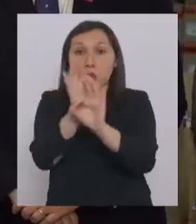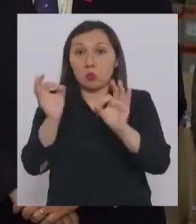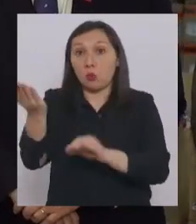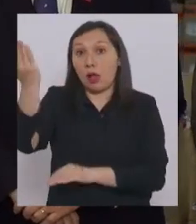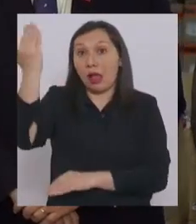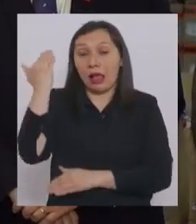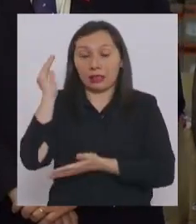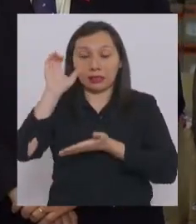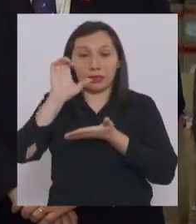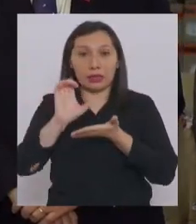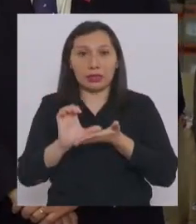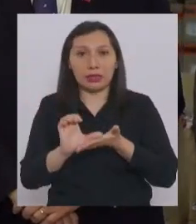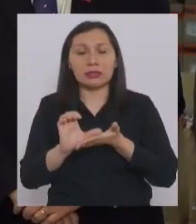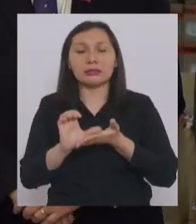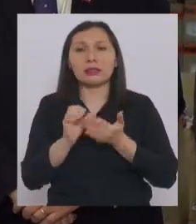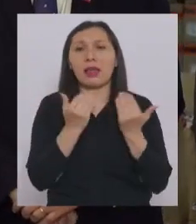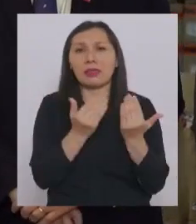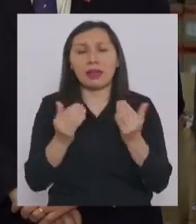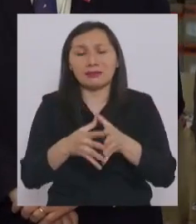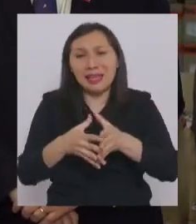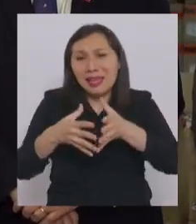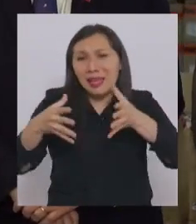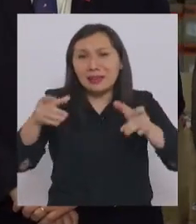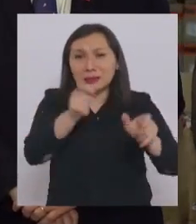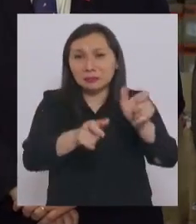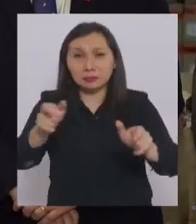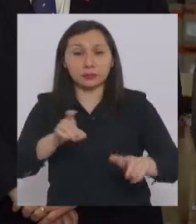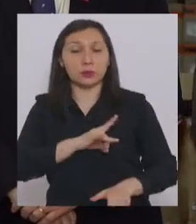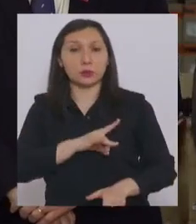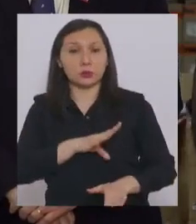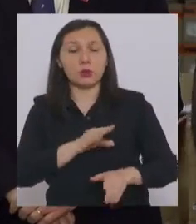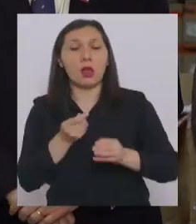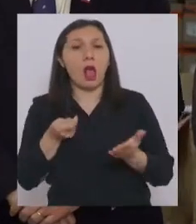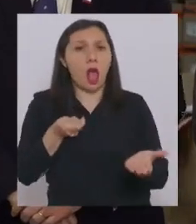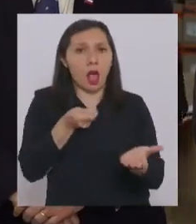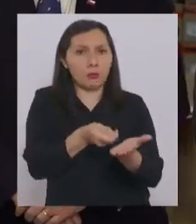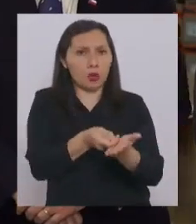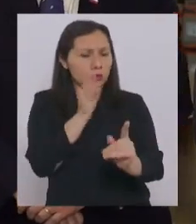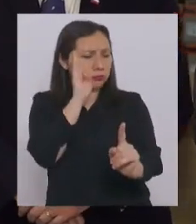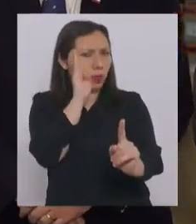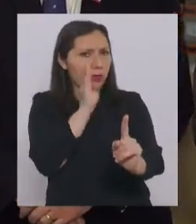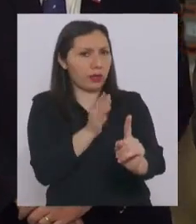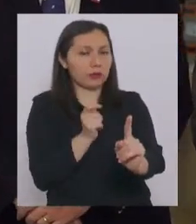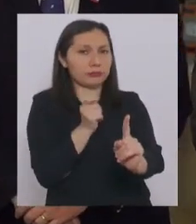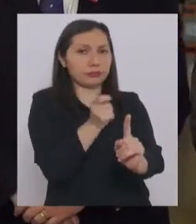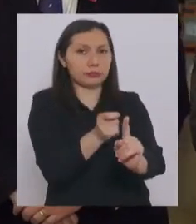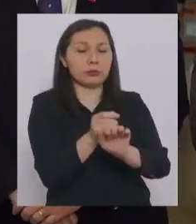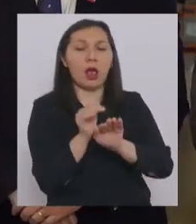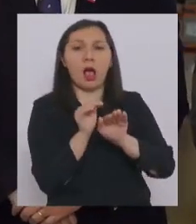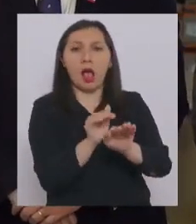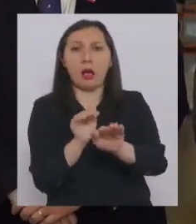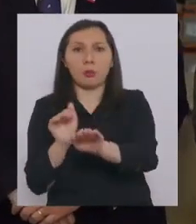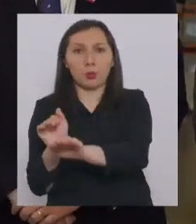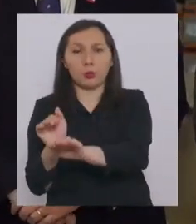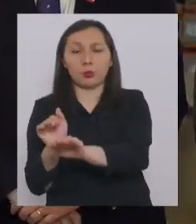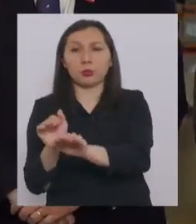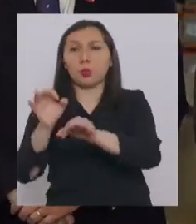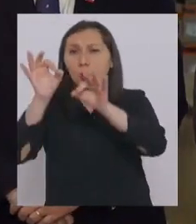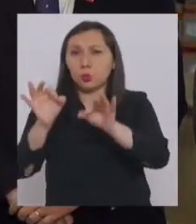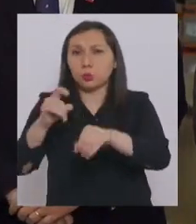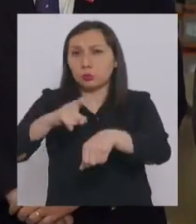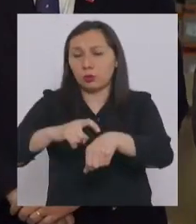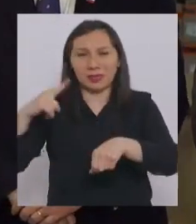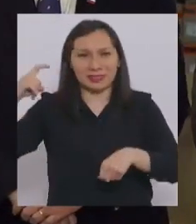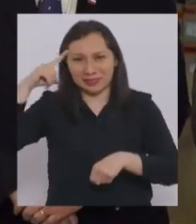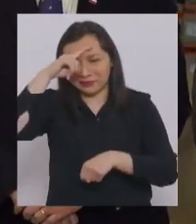antes el Estado había llegado a tantos chilenos con aportes directos para poder apoyarlas en el momento